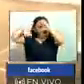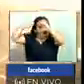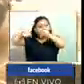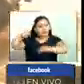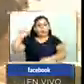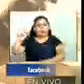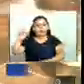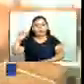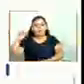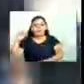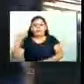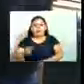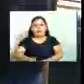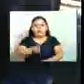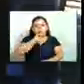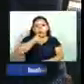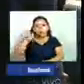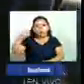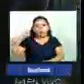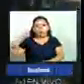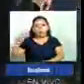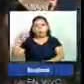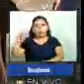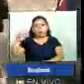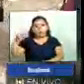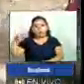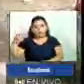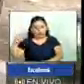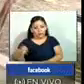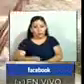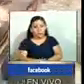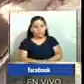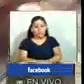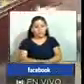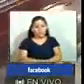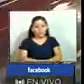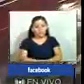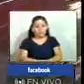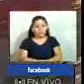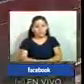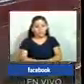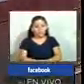de Eric Alfaro Julio Guevara Noticiero Hechos